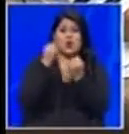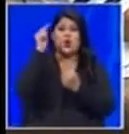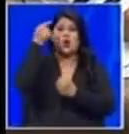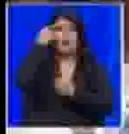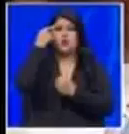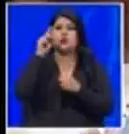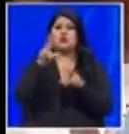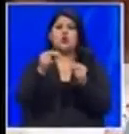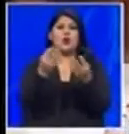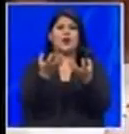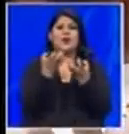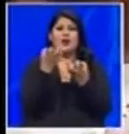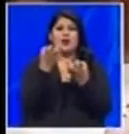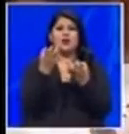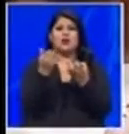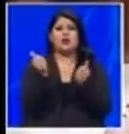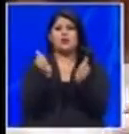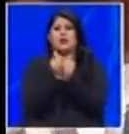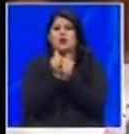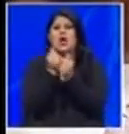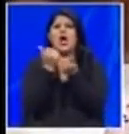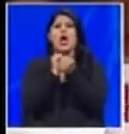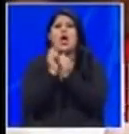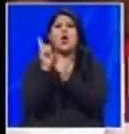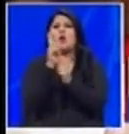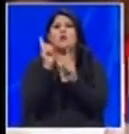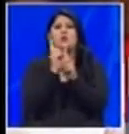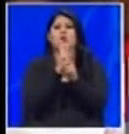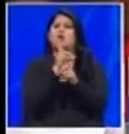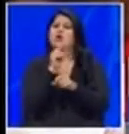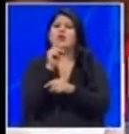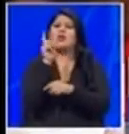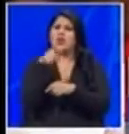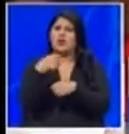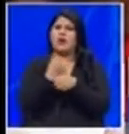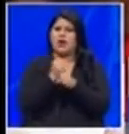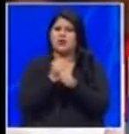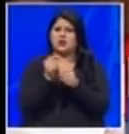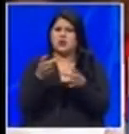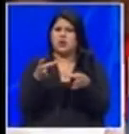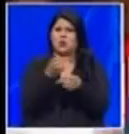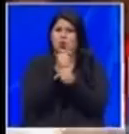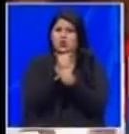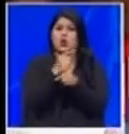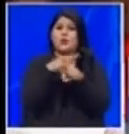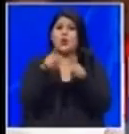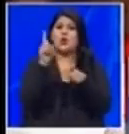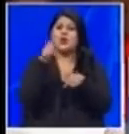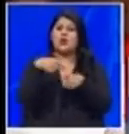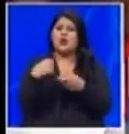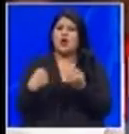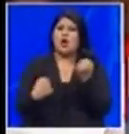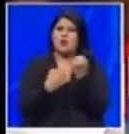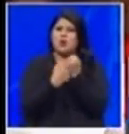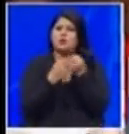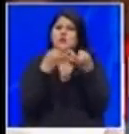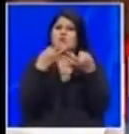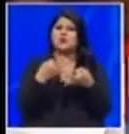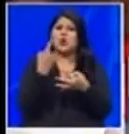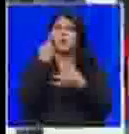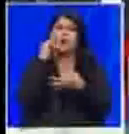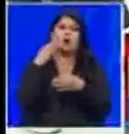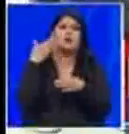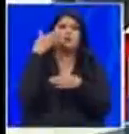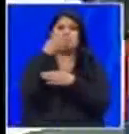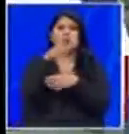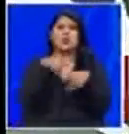que se vayan a escoltar a cada uno, no, que tiene que haber una protección, obviamente, pero que nos brinden las garantías para ir a la